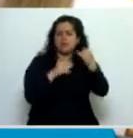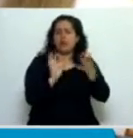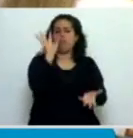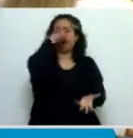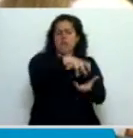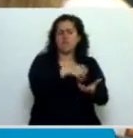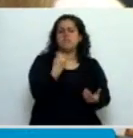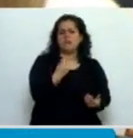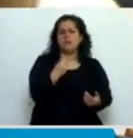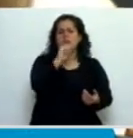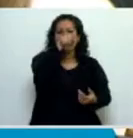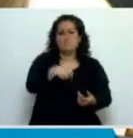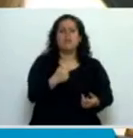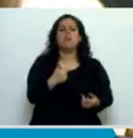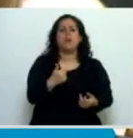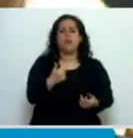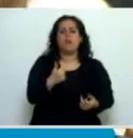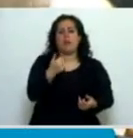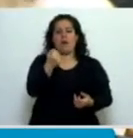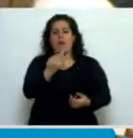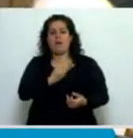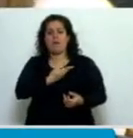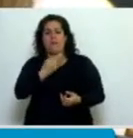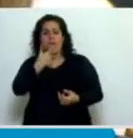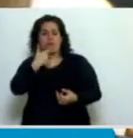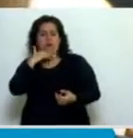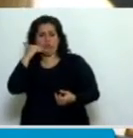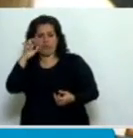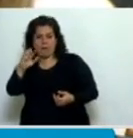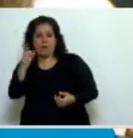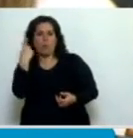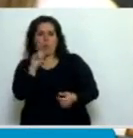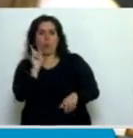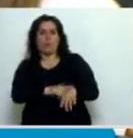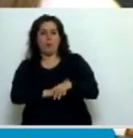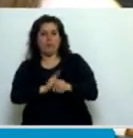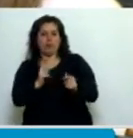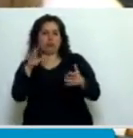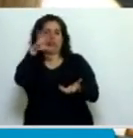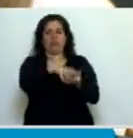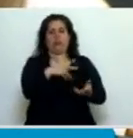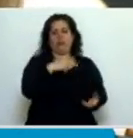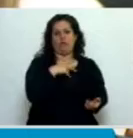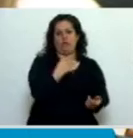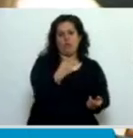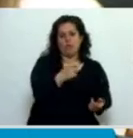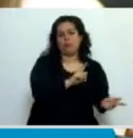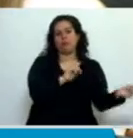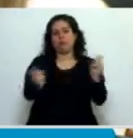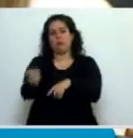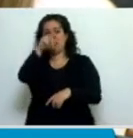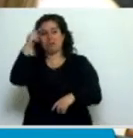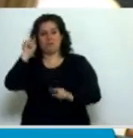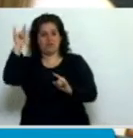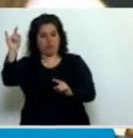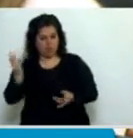realizaron por parte de las AFJP. En su momento, con la estatización de los fondos de pensión y jubilación, pasaron a manos del